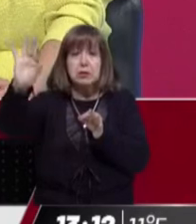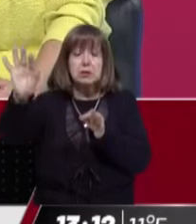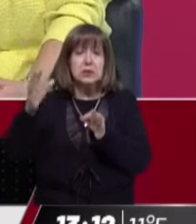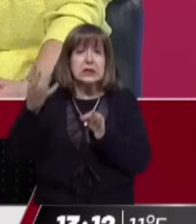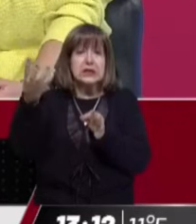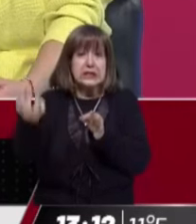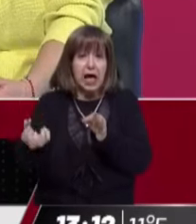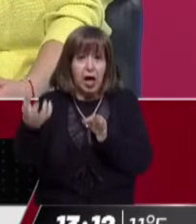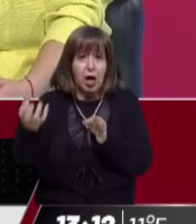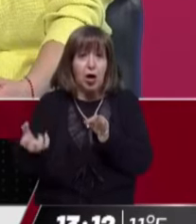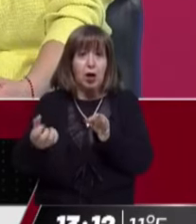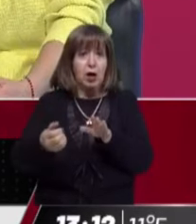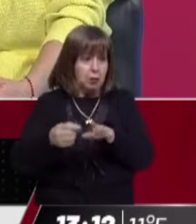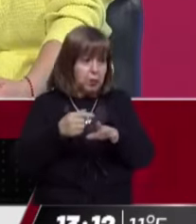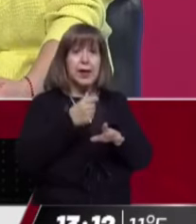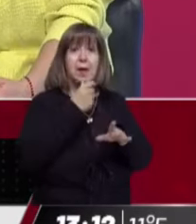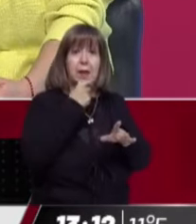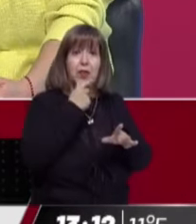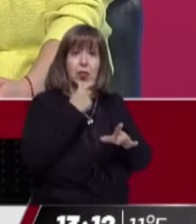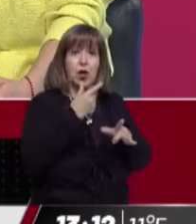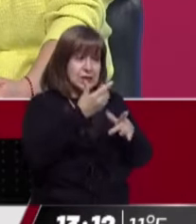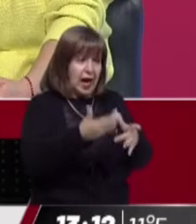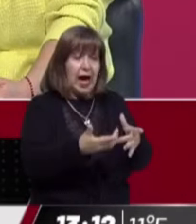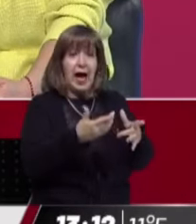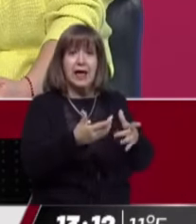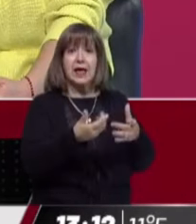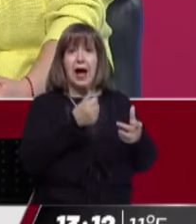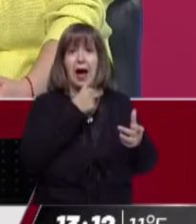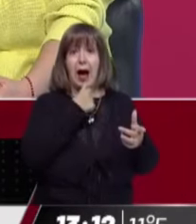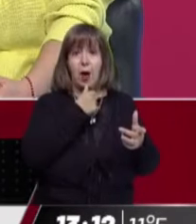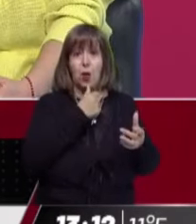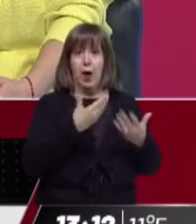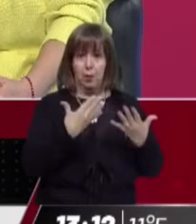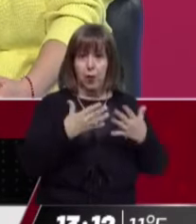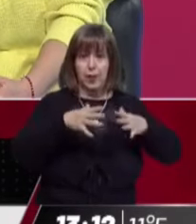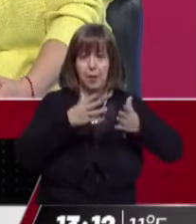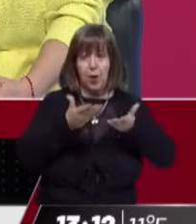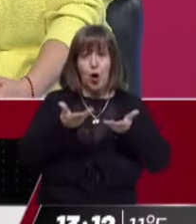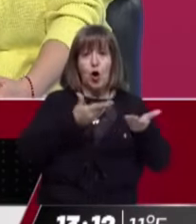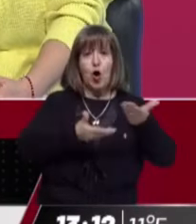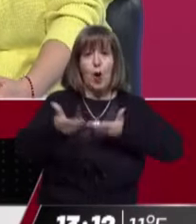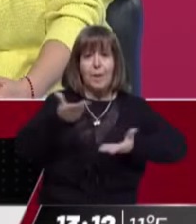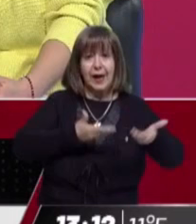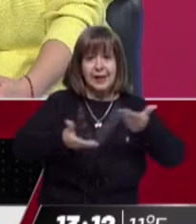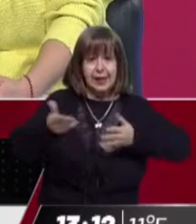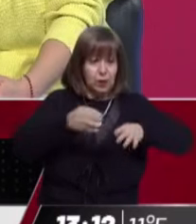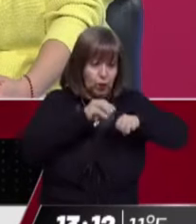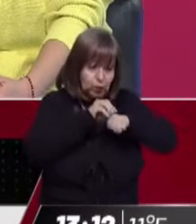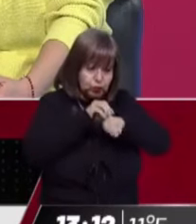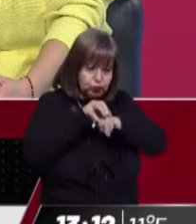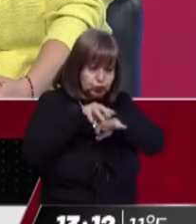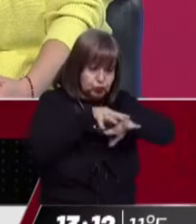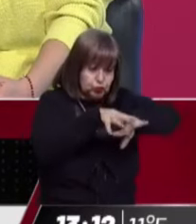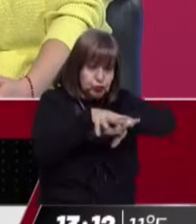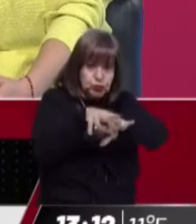el cual hay agua y podemos cogestionarla, ese es el tema central